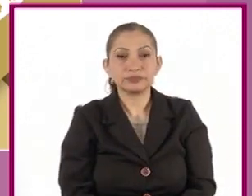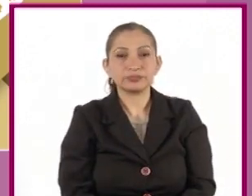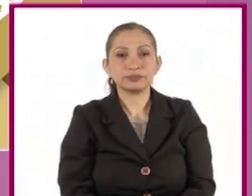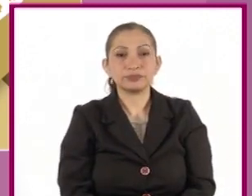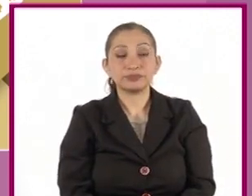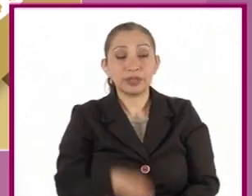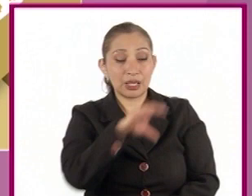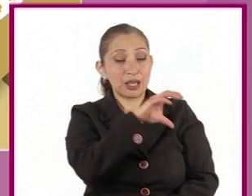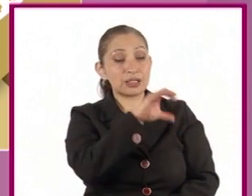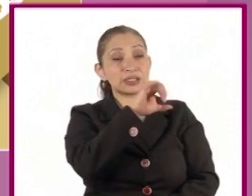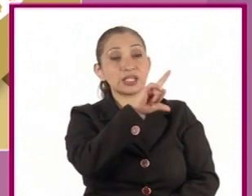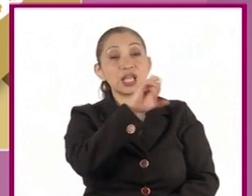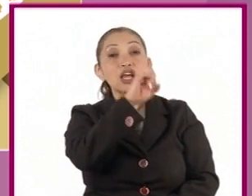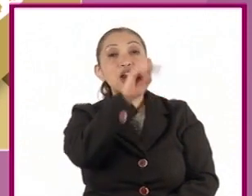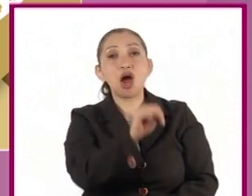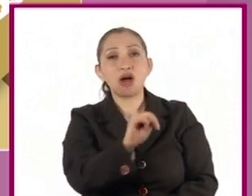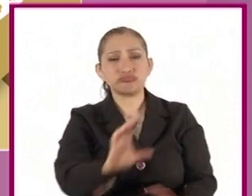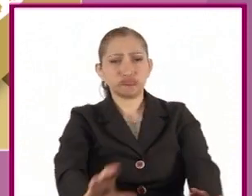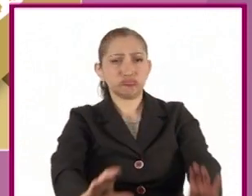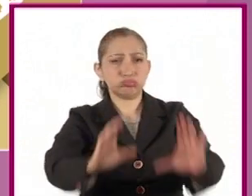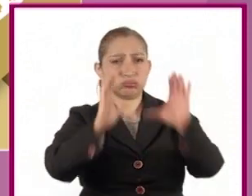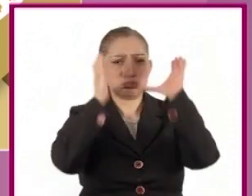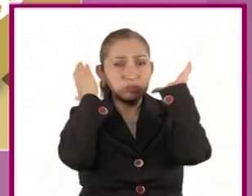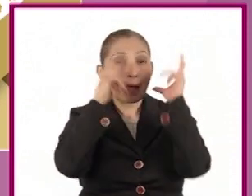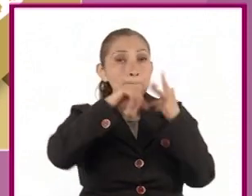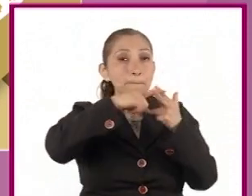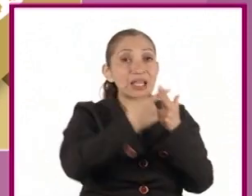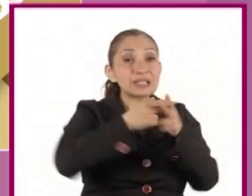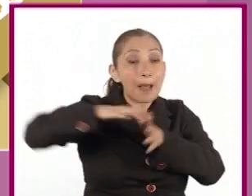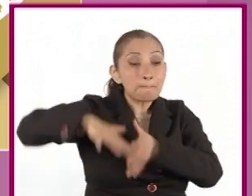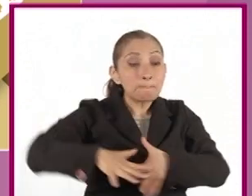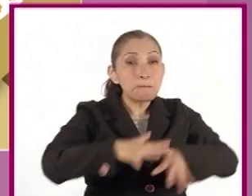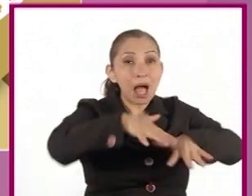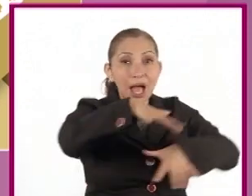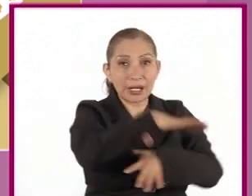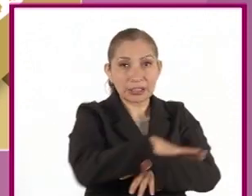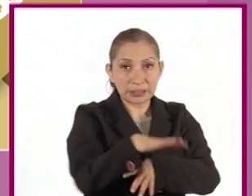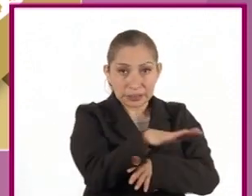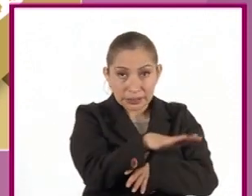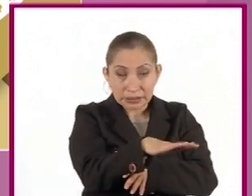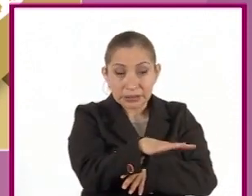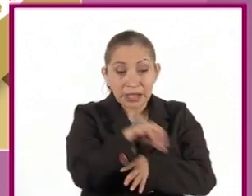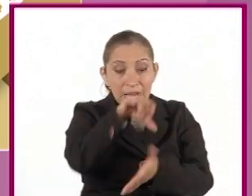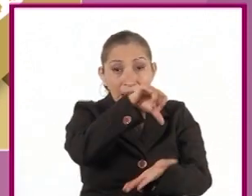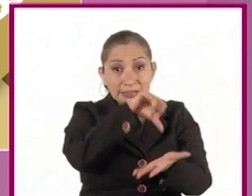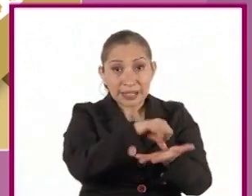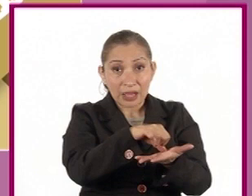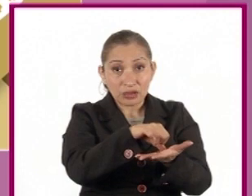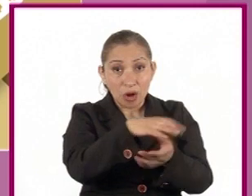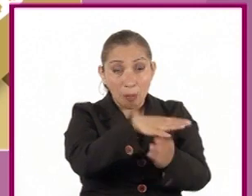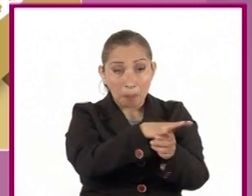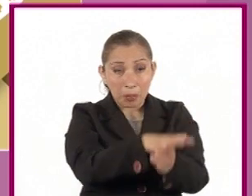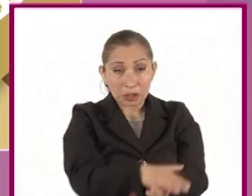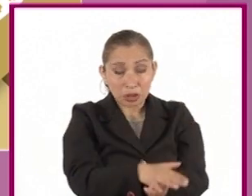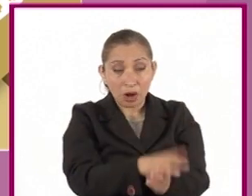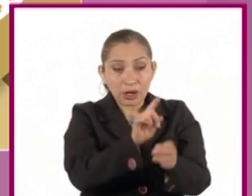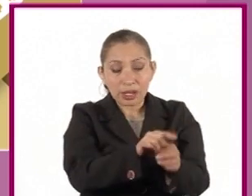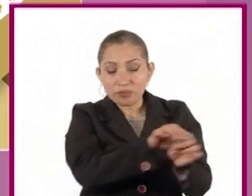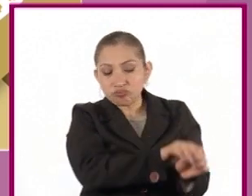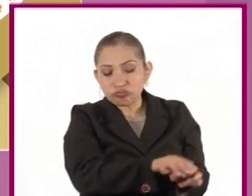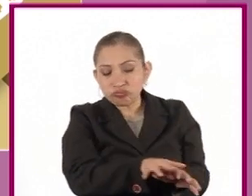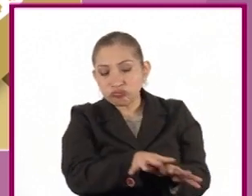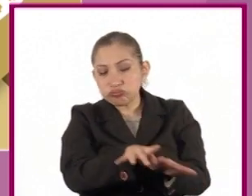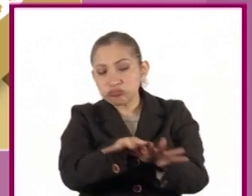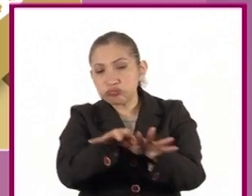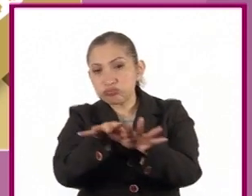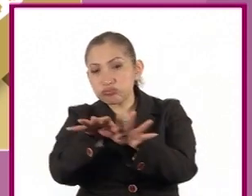Los ciclones son vientos de gran velocidad que se originan en el mar, en los centros de baja presión y se desplazan de